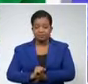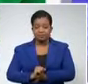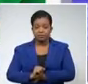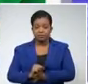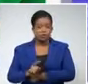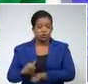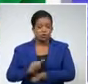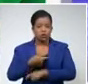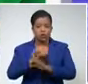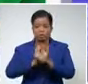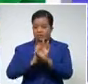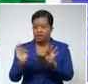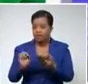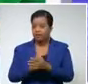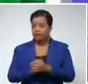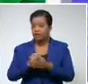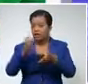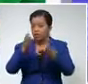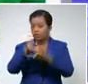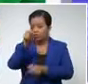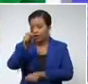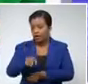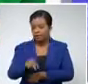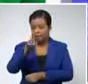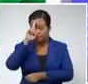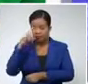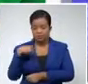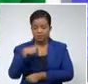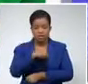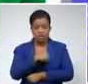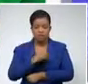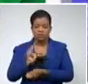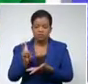especialistas, nuestros estudiantes de ciencias médicas, no